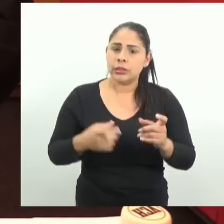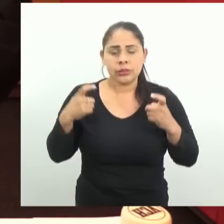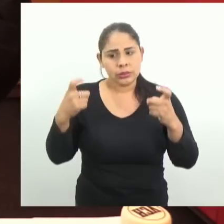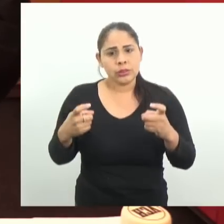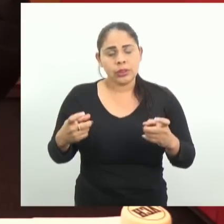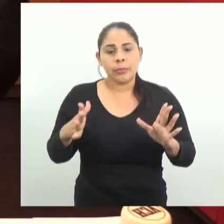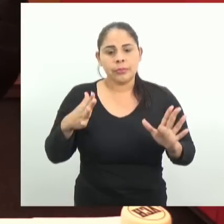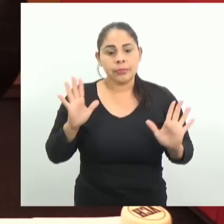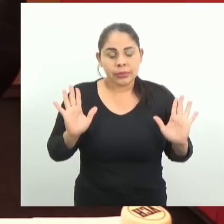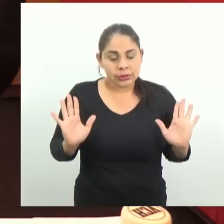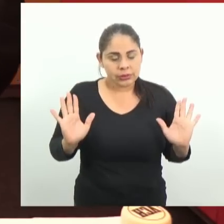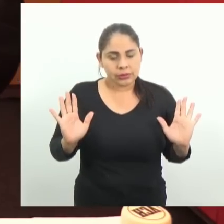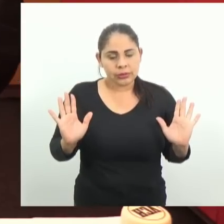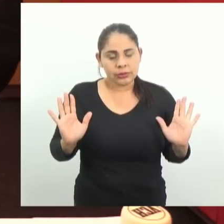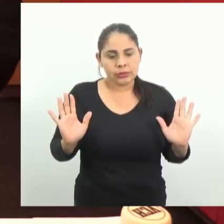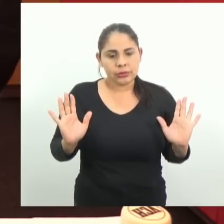incapaz